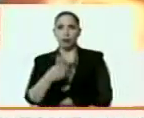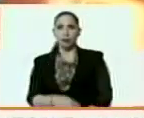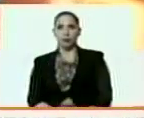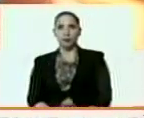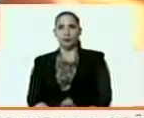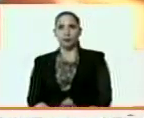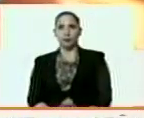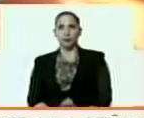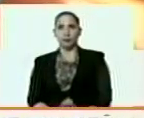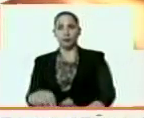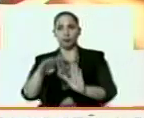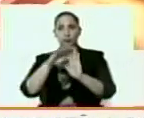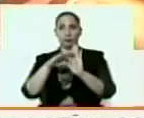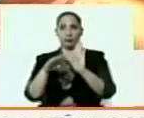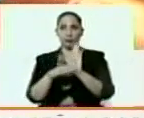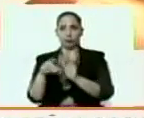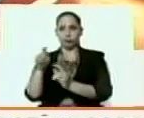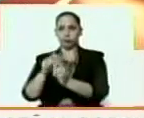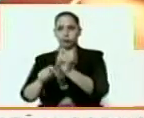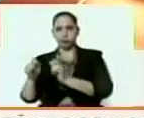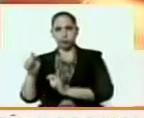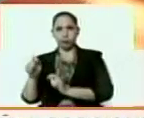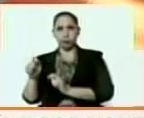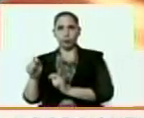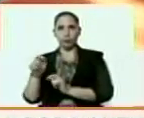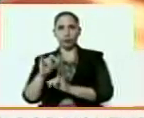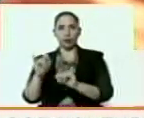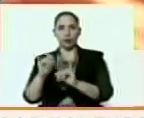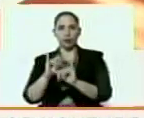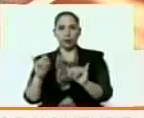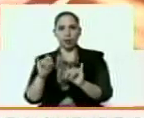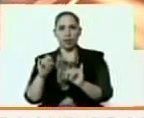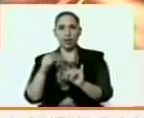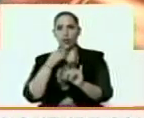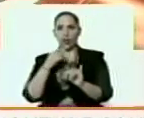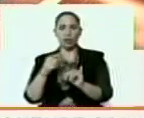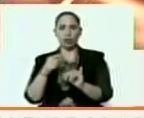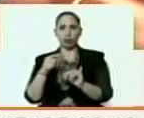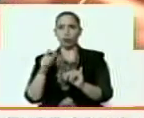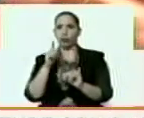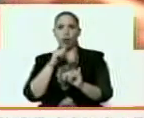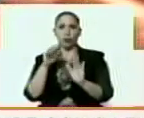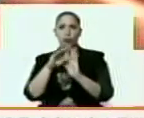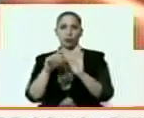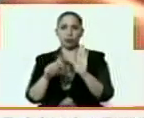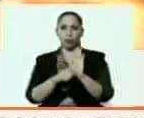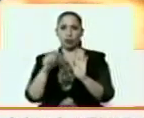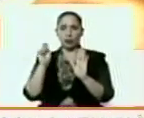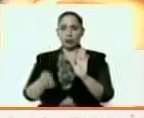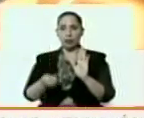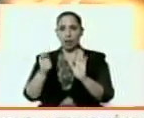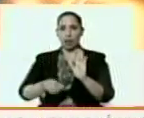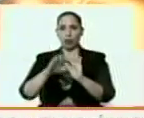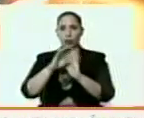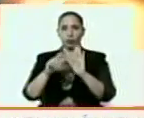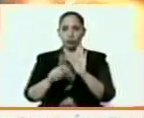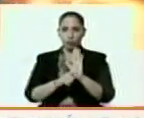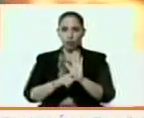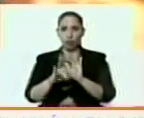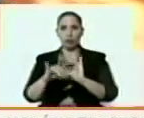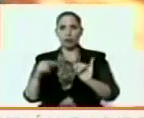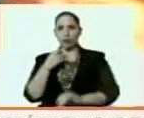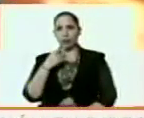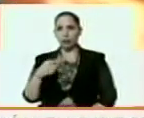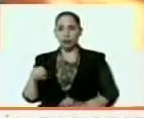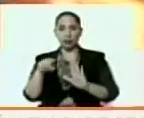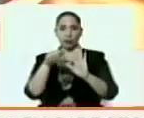el estatuto de transición que fue declarado inconstitucional por la sala constitucional correctamente, ya en ese estatuto lo primero